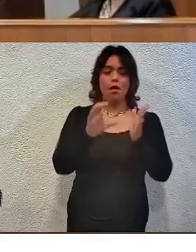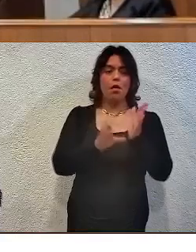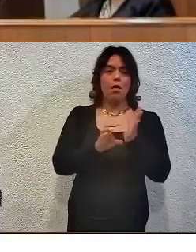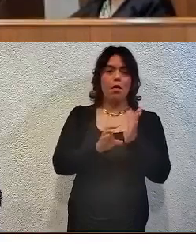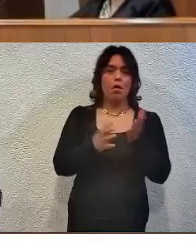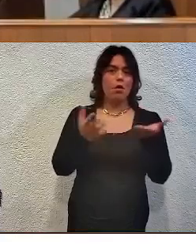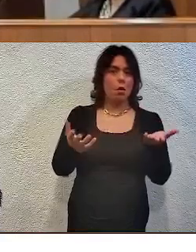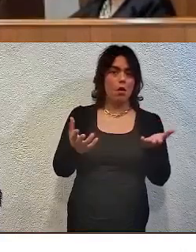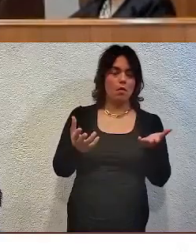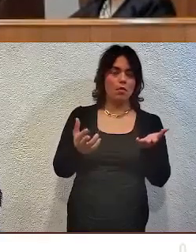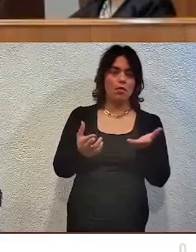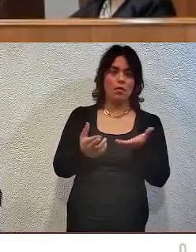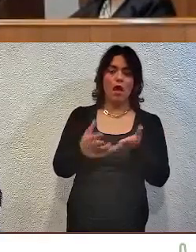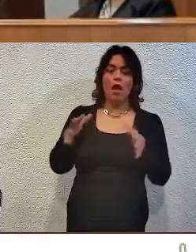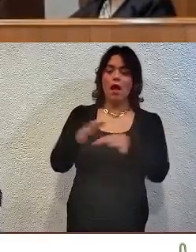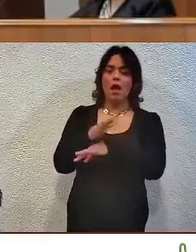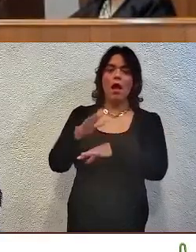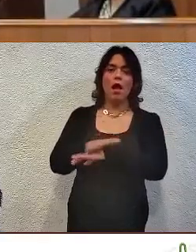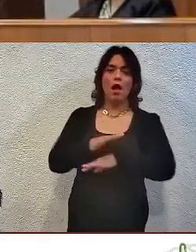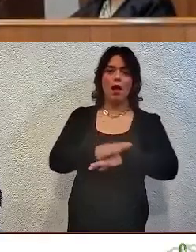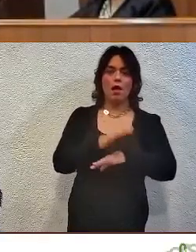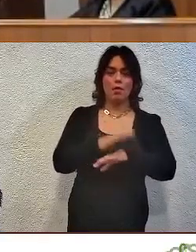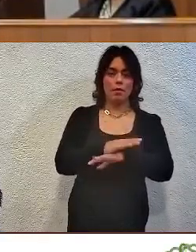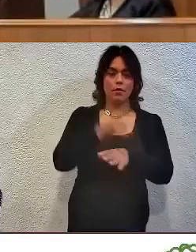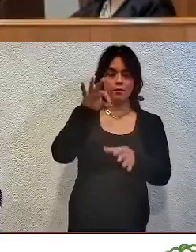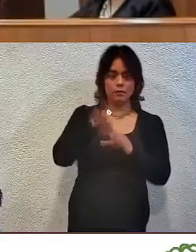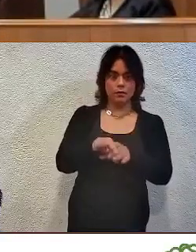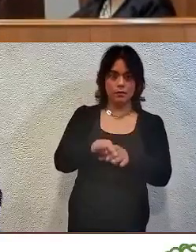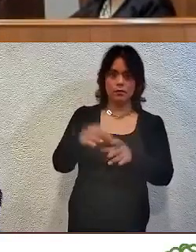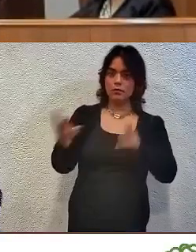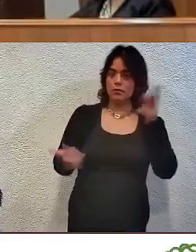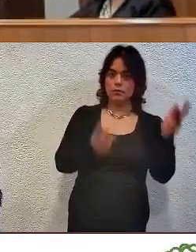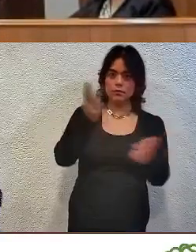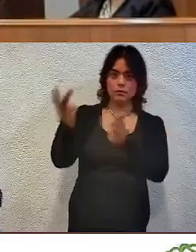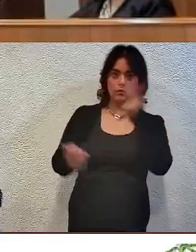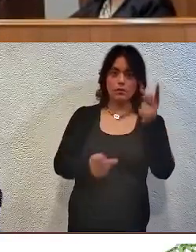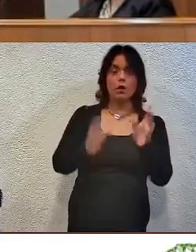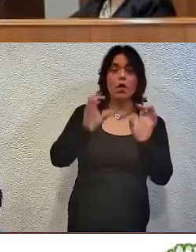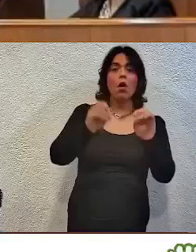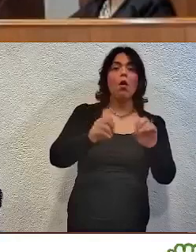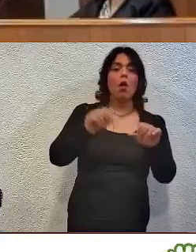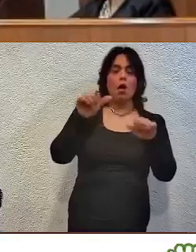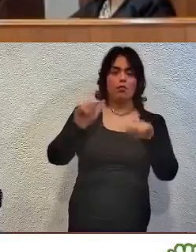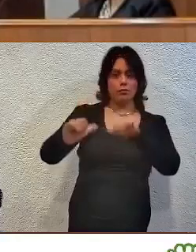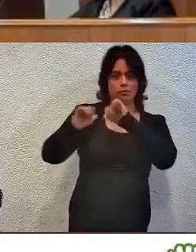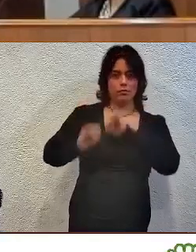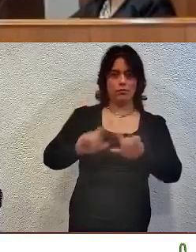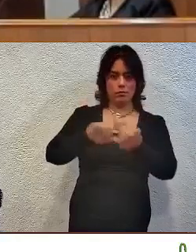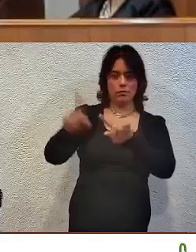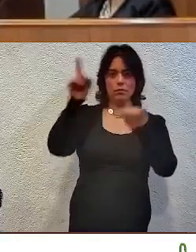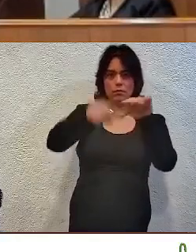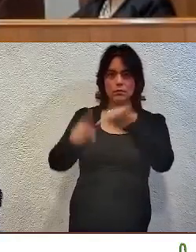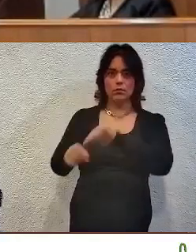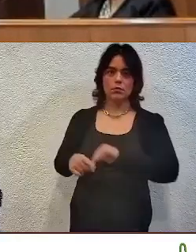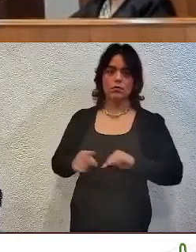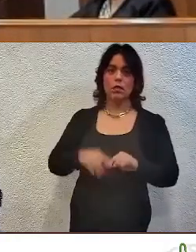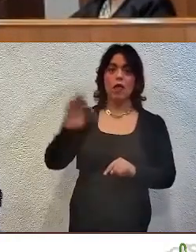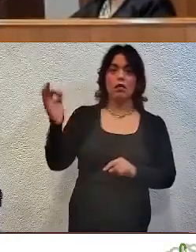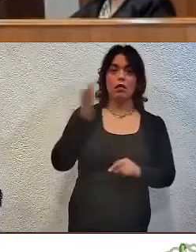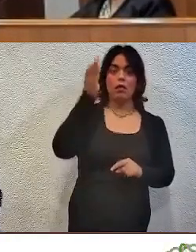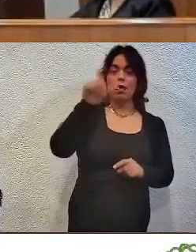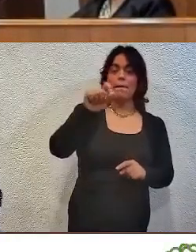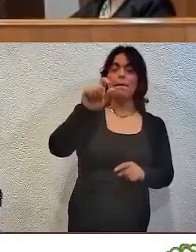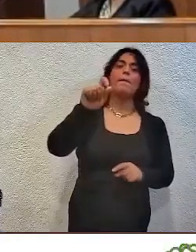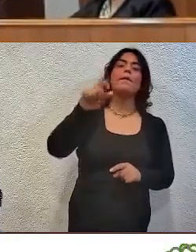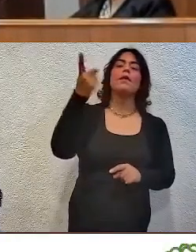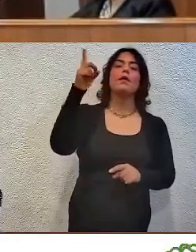la reforma federal en materia de consulta popular y revocación de mandato, publicada en el Diario Oficial de la Federación el 20 de diciembre